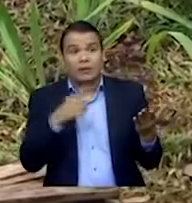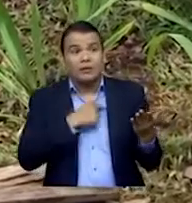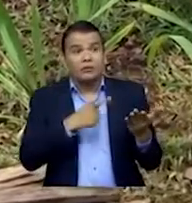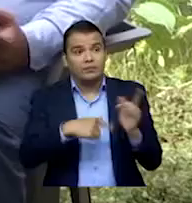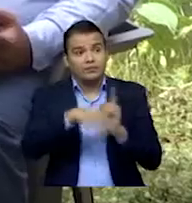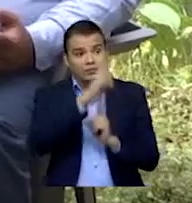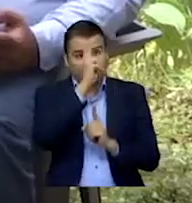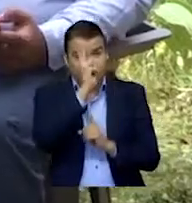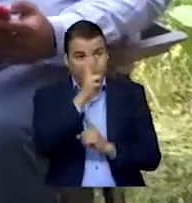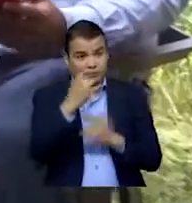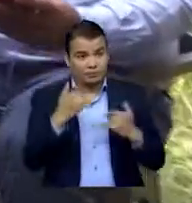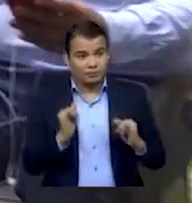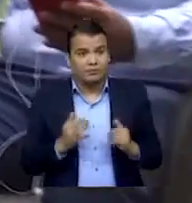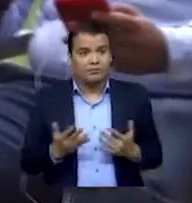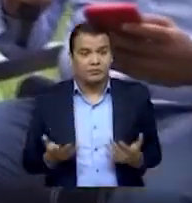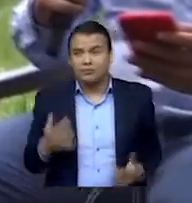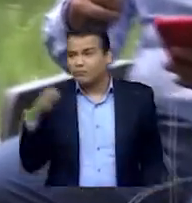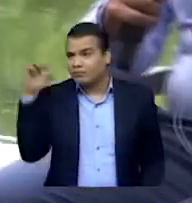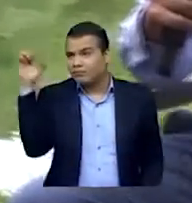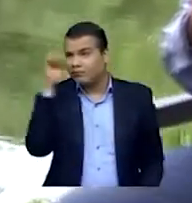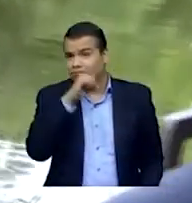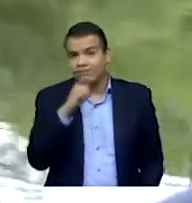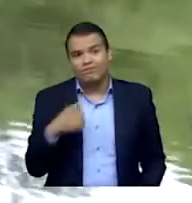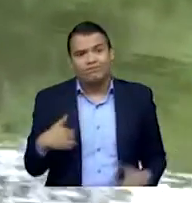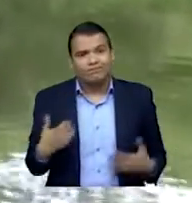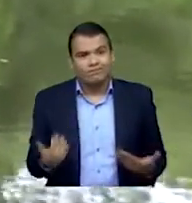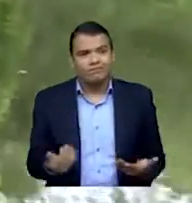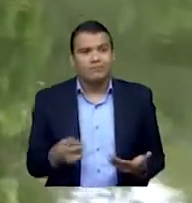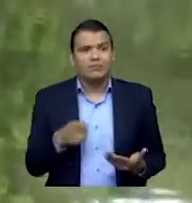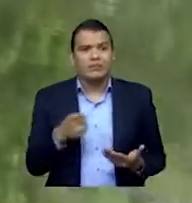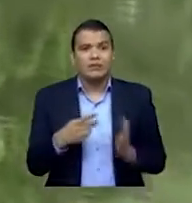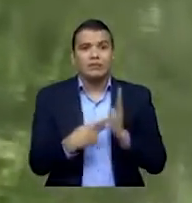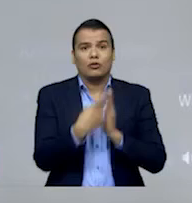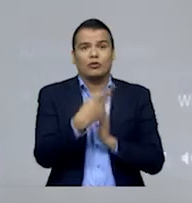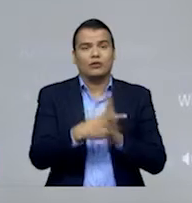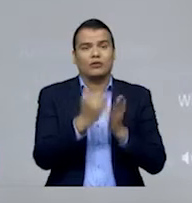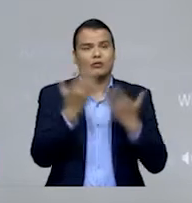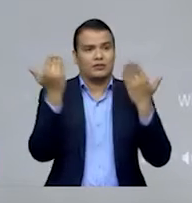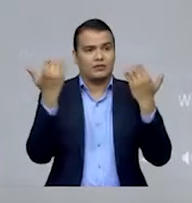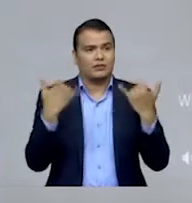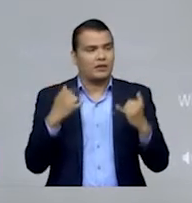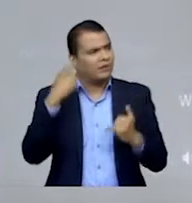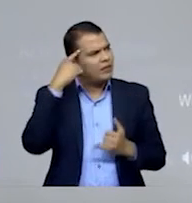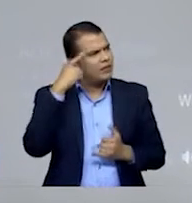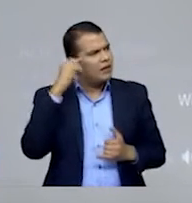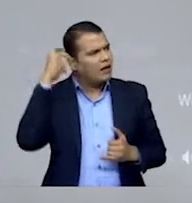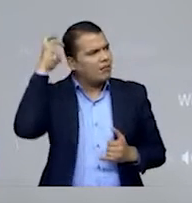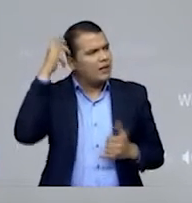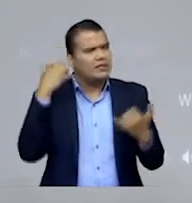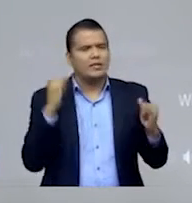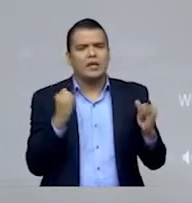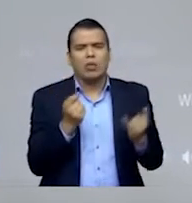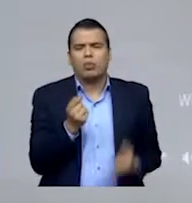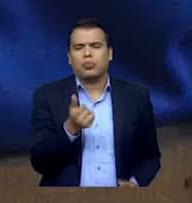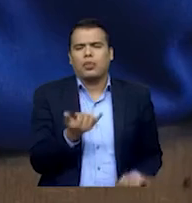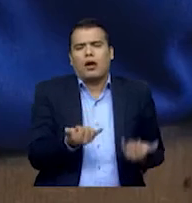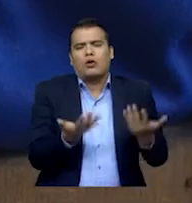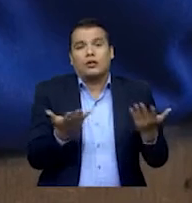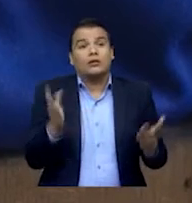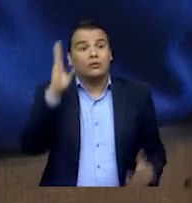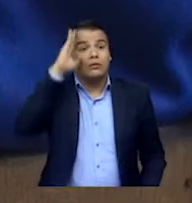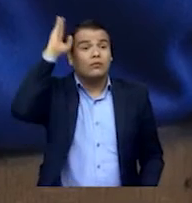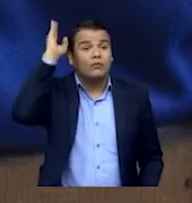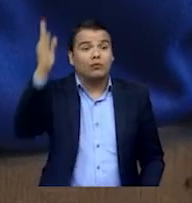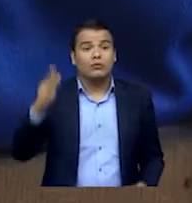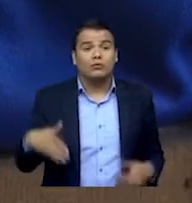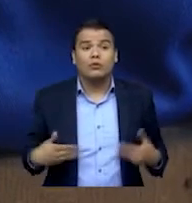esto tienen que entender los caleños que es por el beneficio de todos es que tenemos que pensar que pase no es solo ahora pase que dejarlo para las futuras